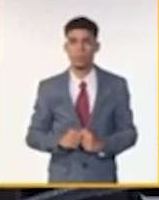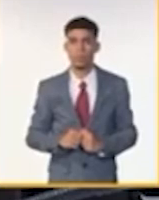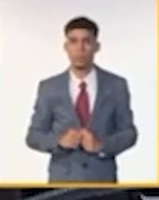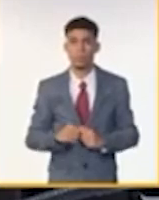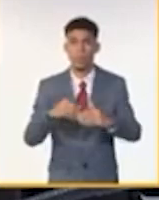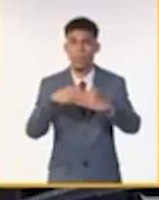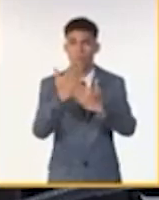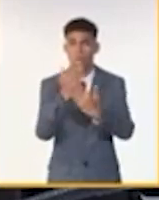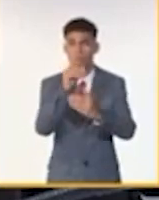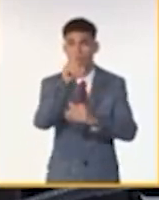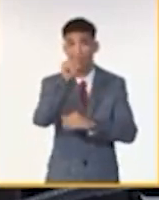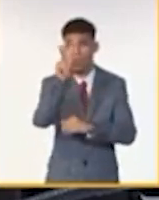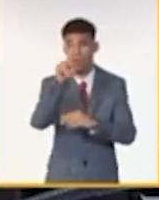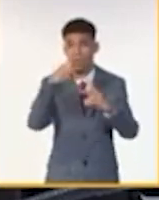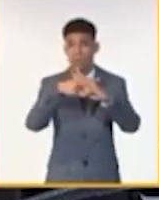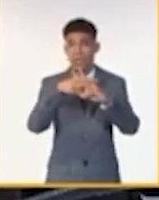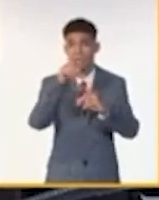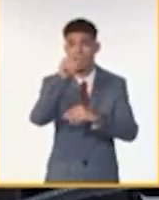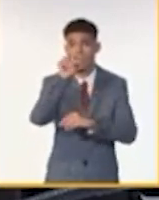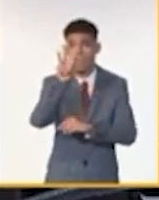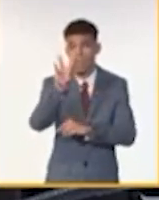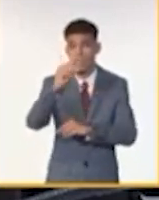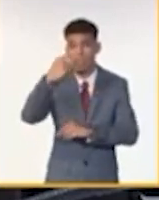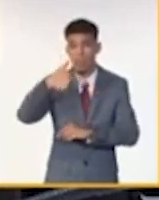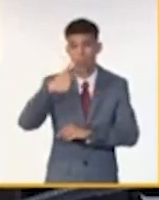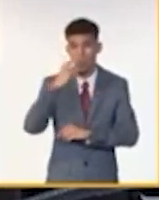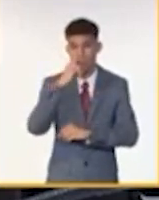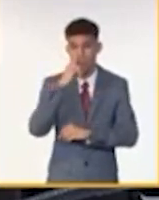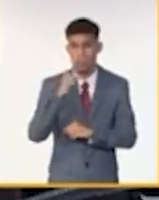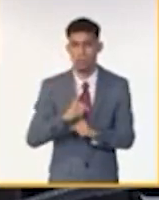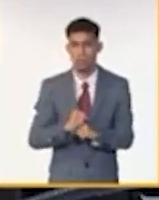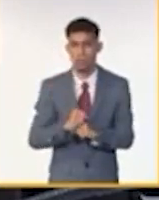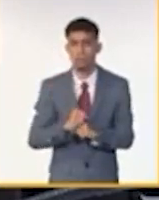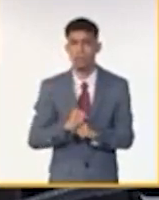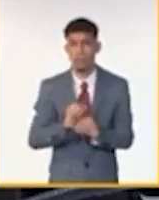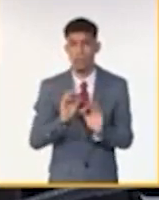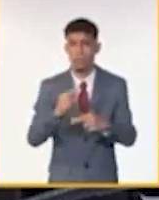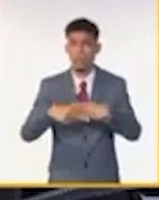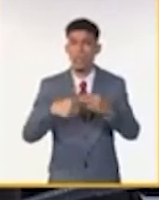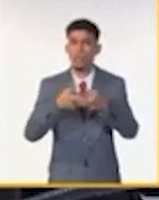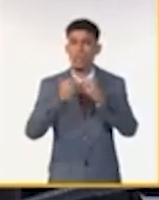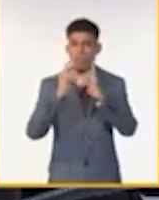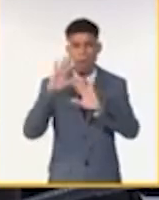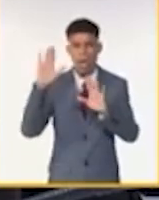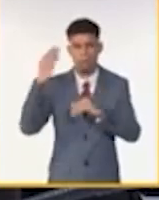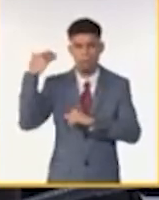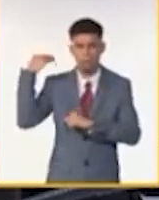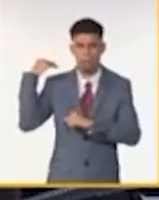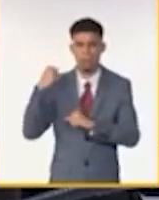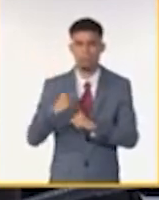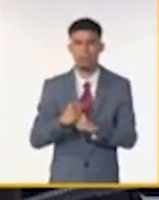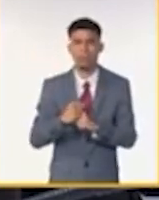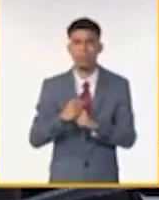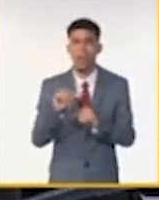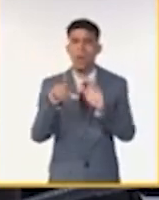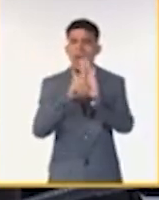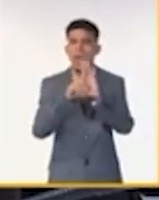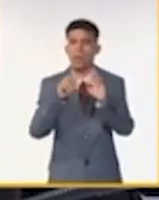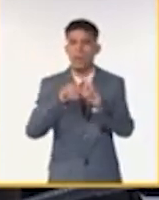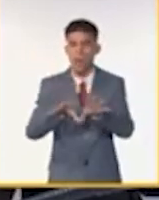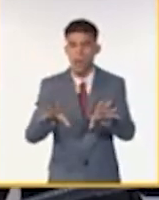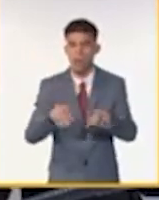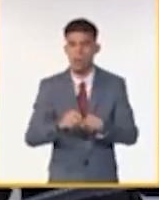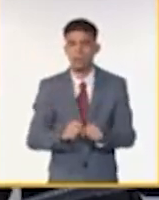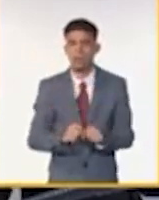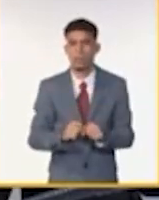días 12 y 13 de junio se efectuó una reunión en tal sentido para discutir la ley de transparencia esta